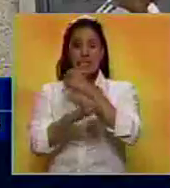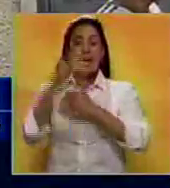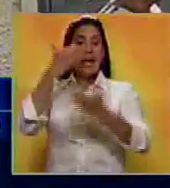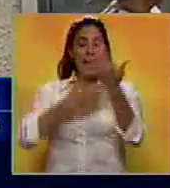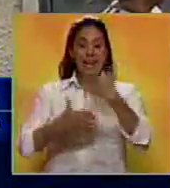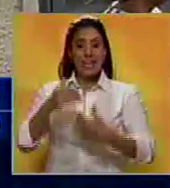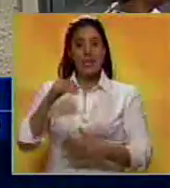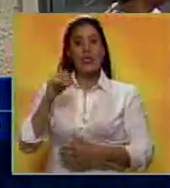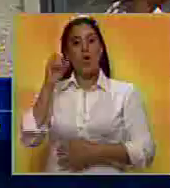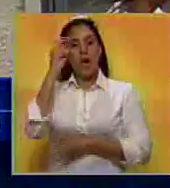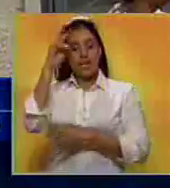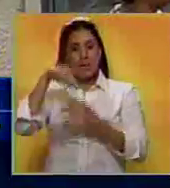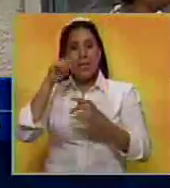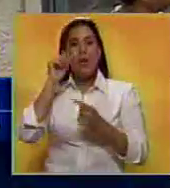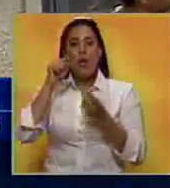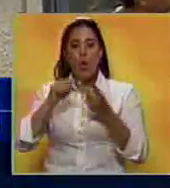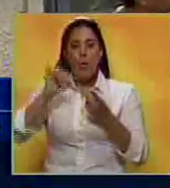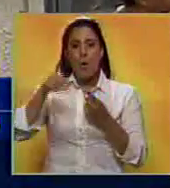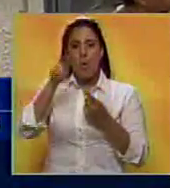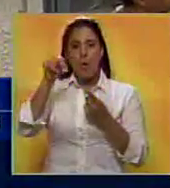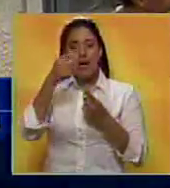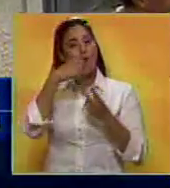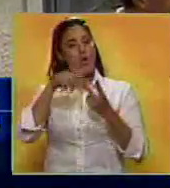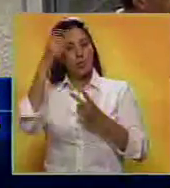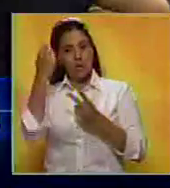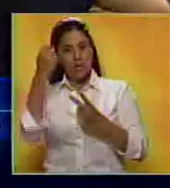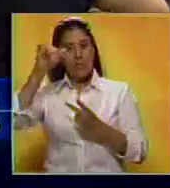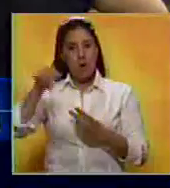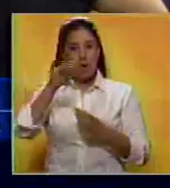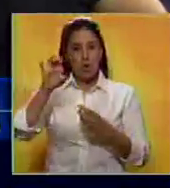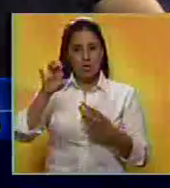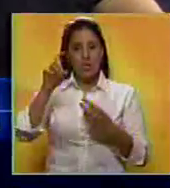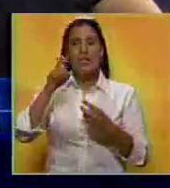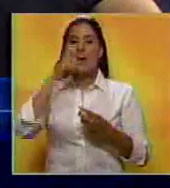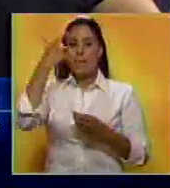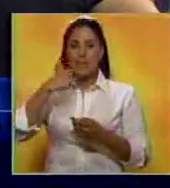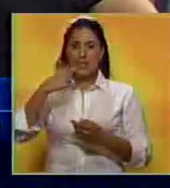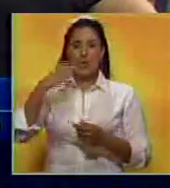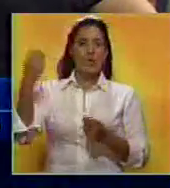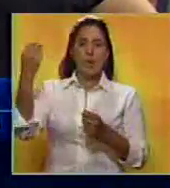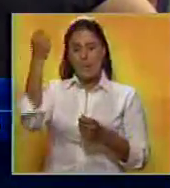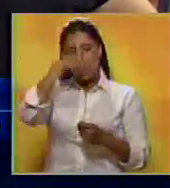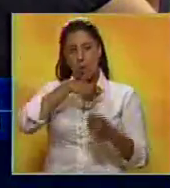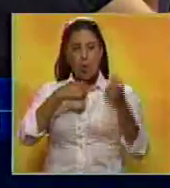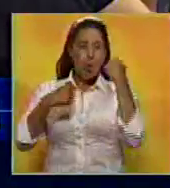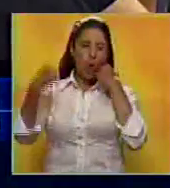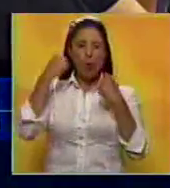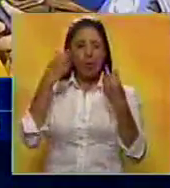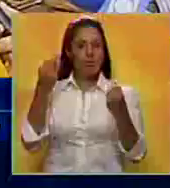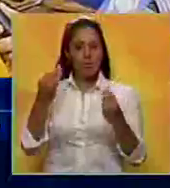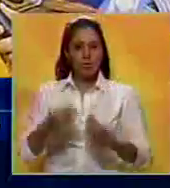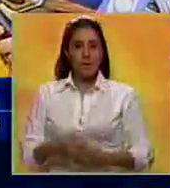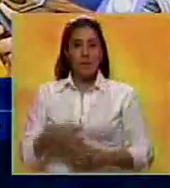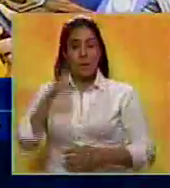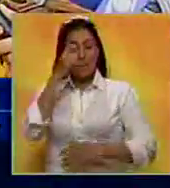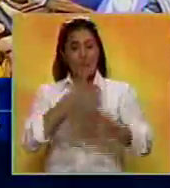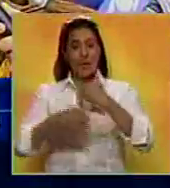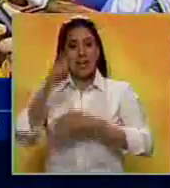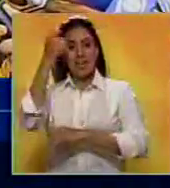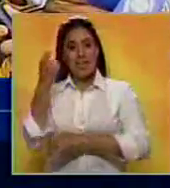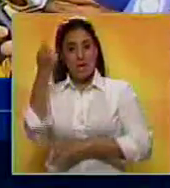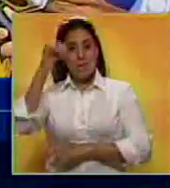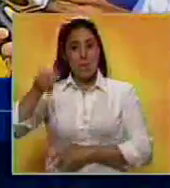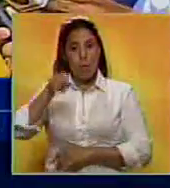resultaron heridos el asambleísta Juan Requesens y el diputado José Brito, quienes recibieron múltiples golpes. El primer herido fue el diputado